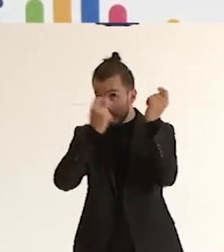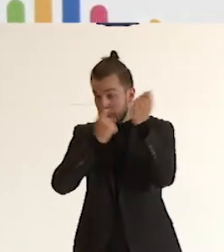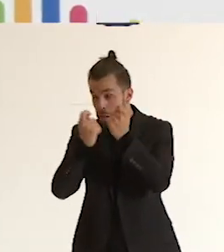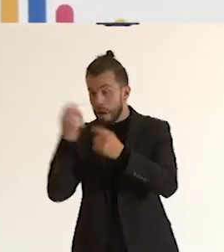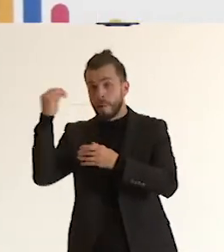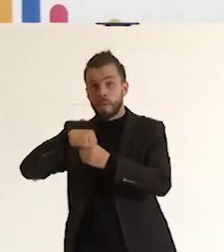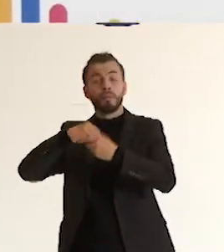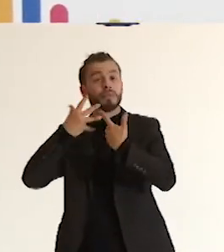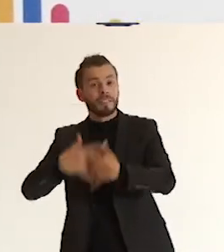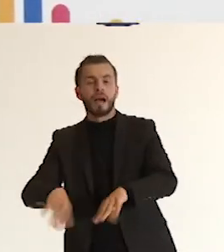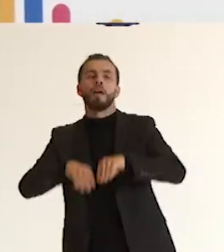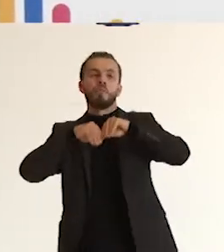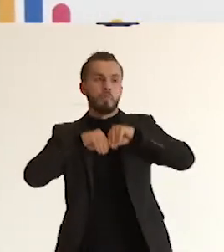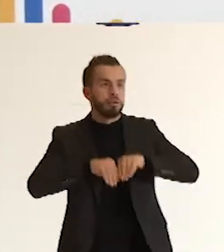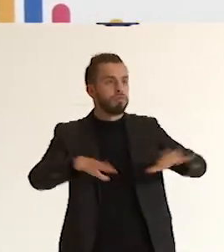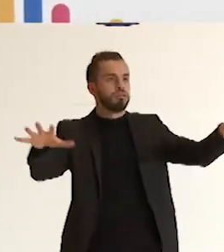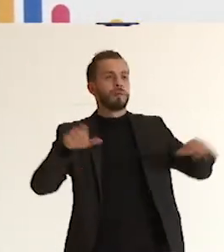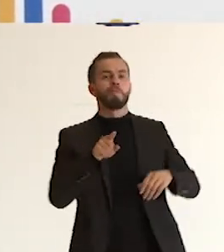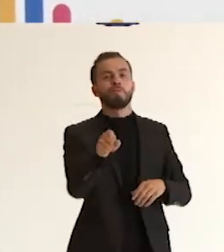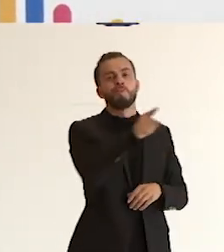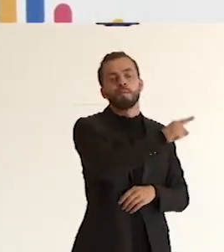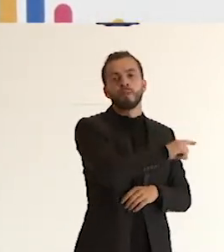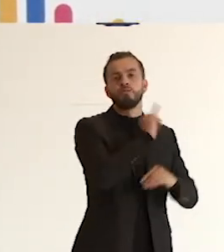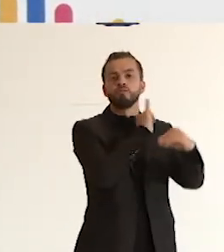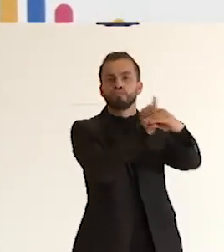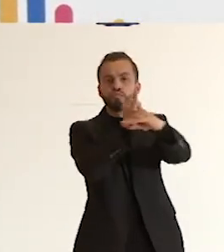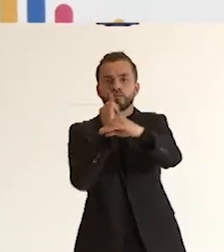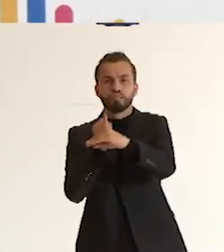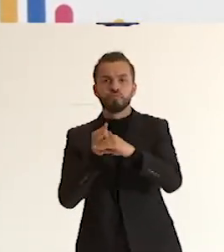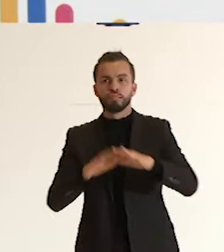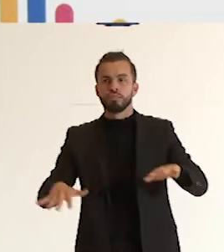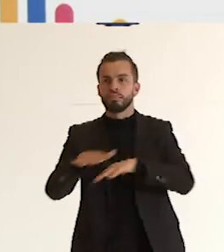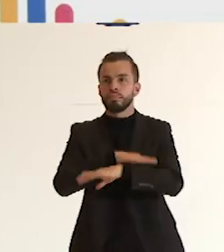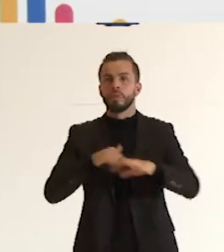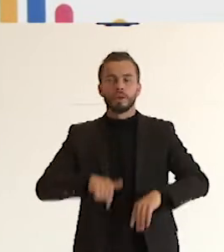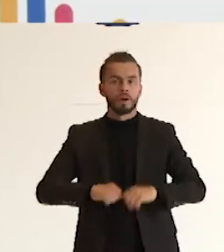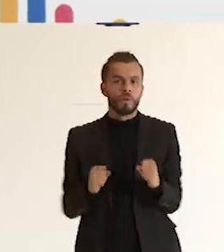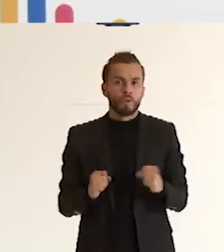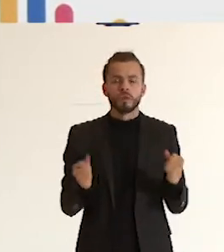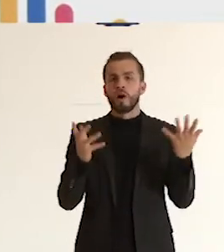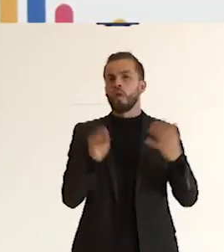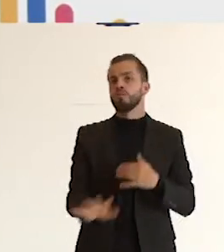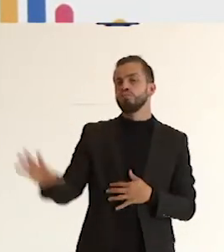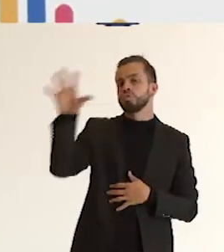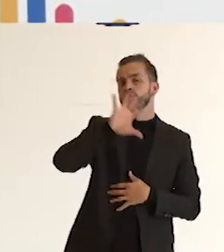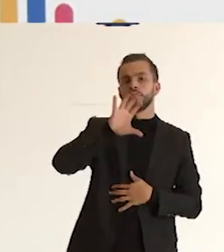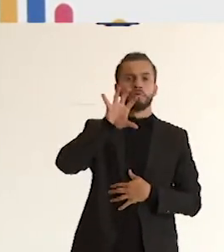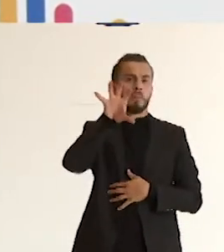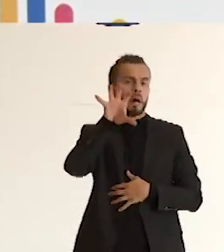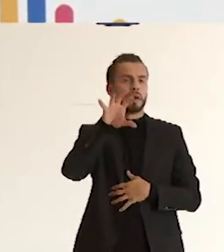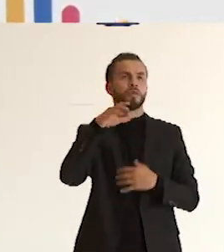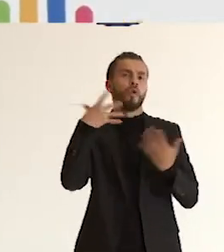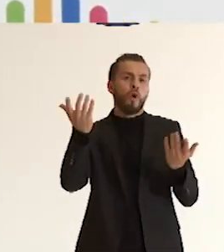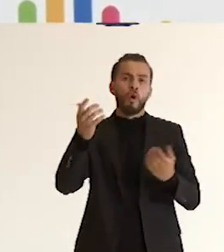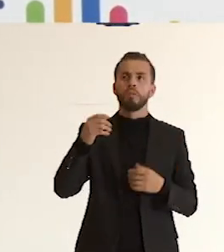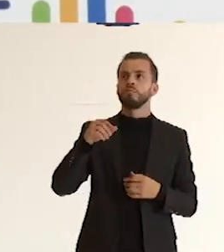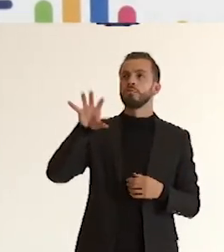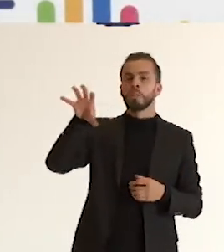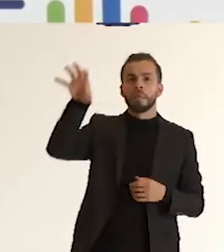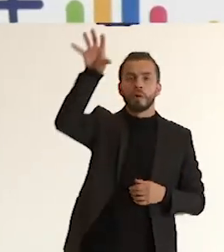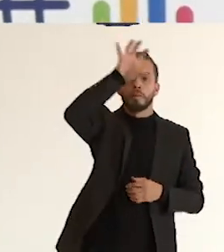ampliarlo a otras instituciones en bogotá o en el país o incluso con colegas de otras